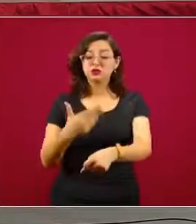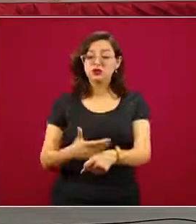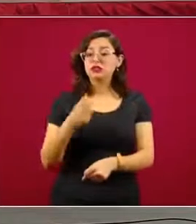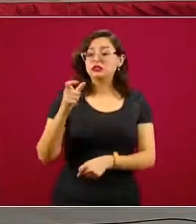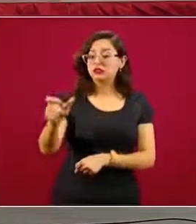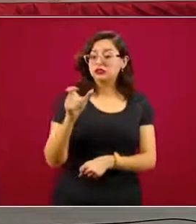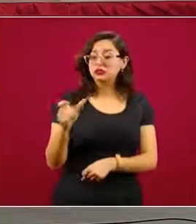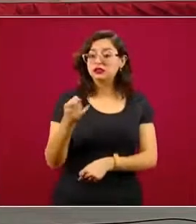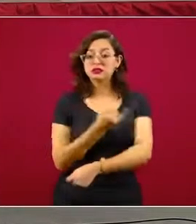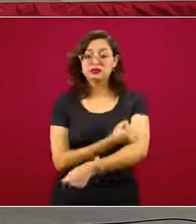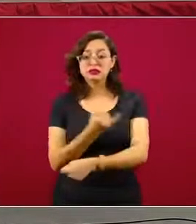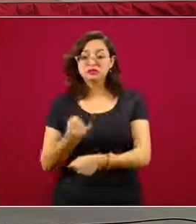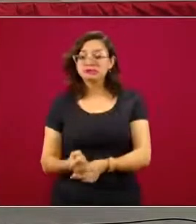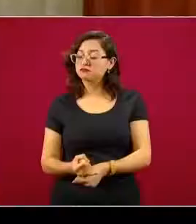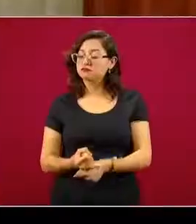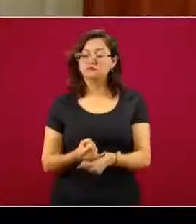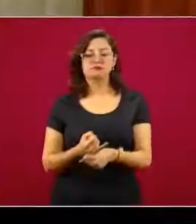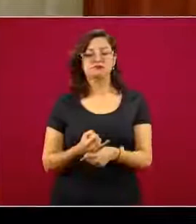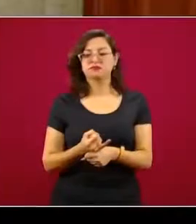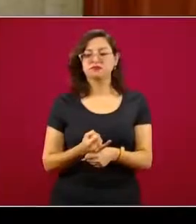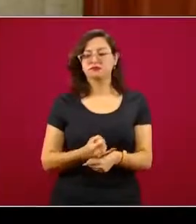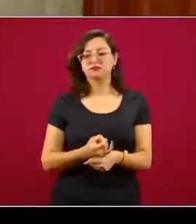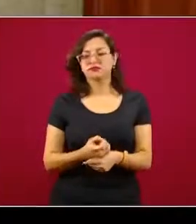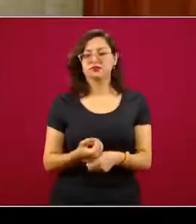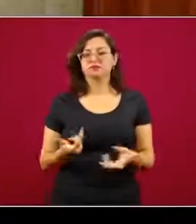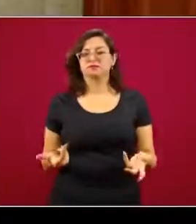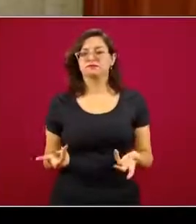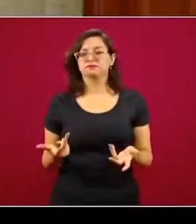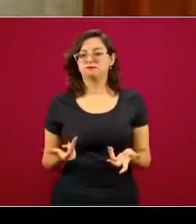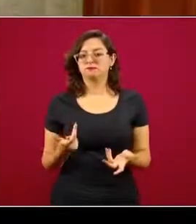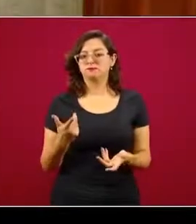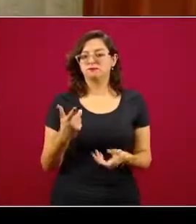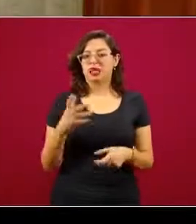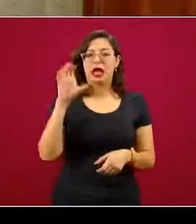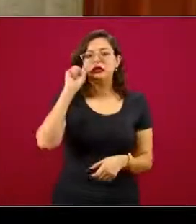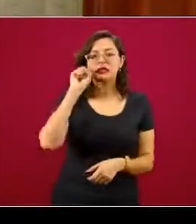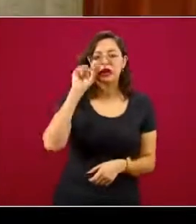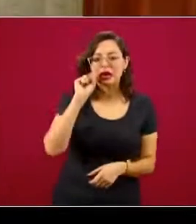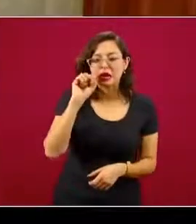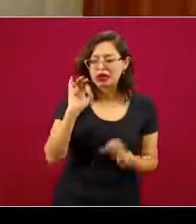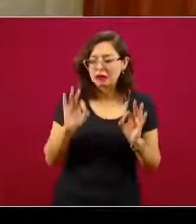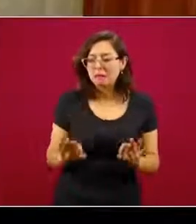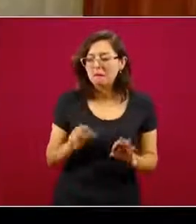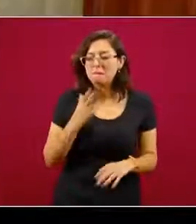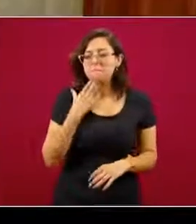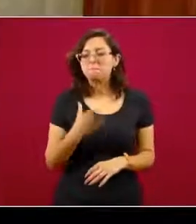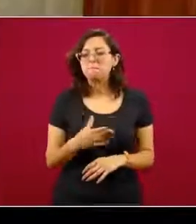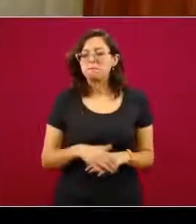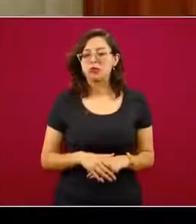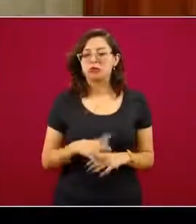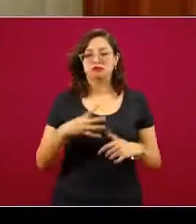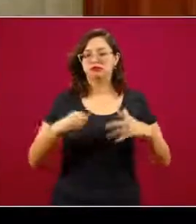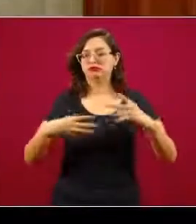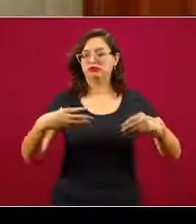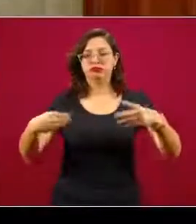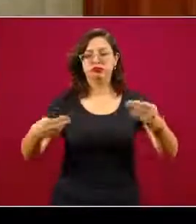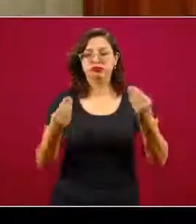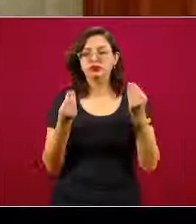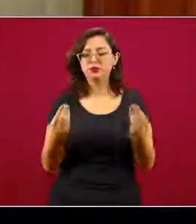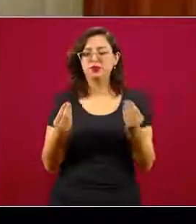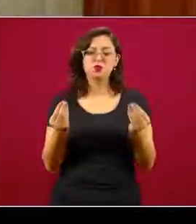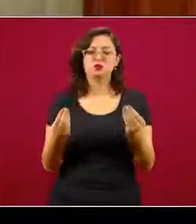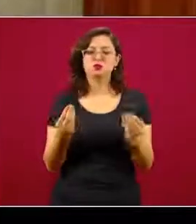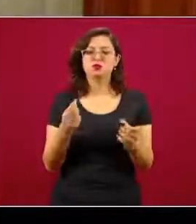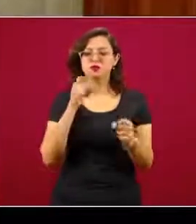que es Iztapalapa, en donde definitivamente pues no se puede ver que esté en semáforo anaranjado, sino por el alto índice tanto de contagios